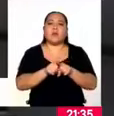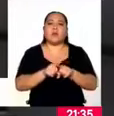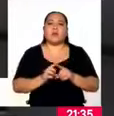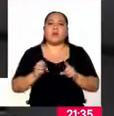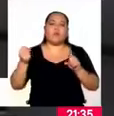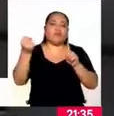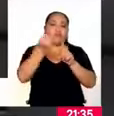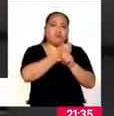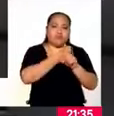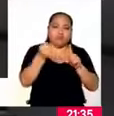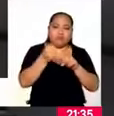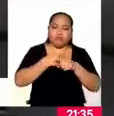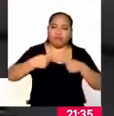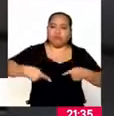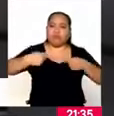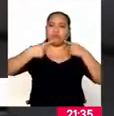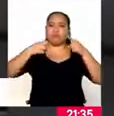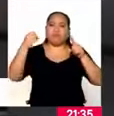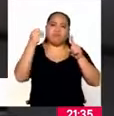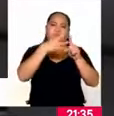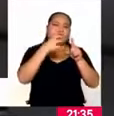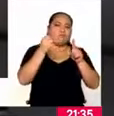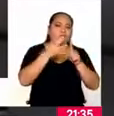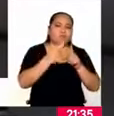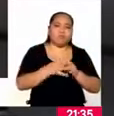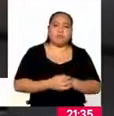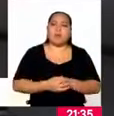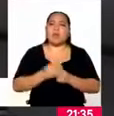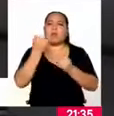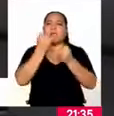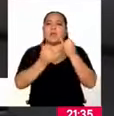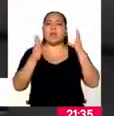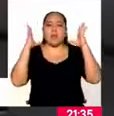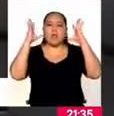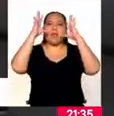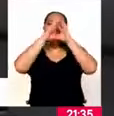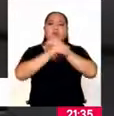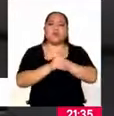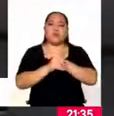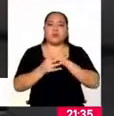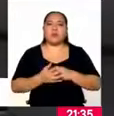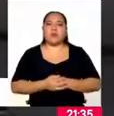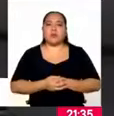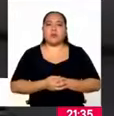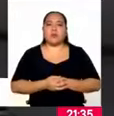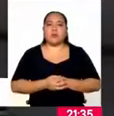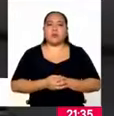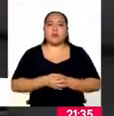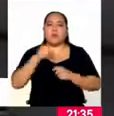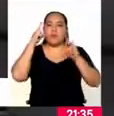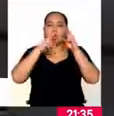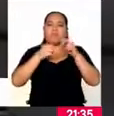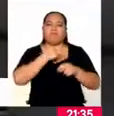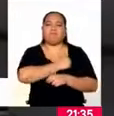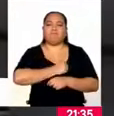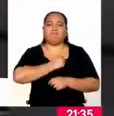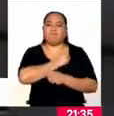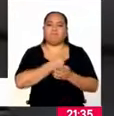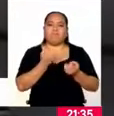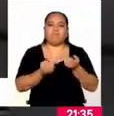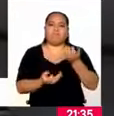vejámenes, violencias, ataques. Y finalmente, en la noche, terminamos con este lamentable